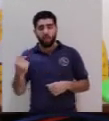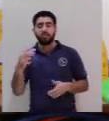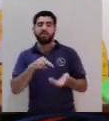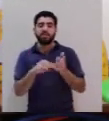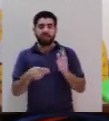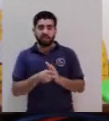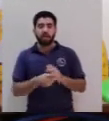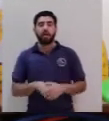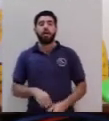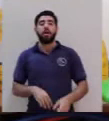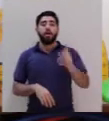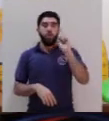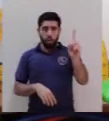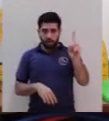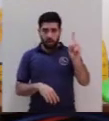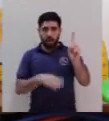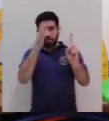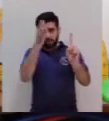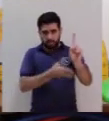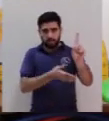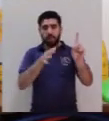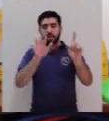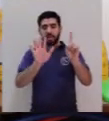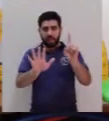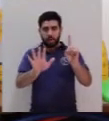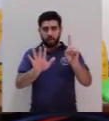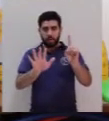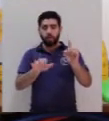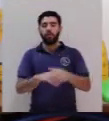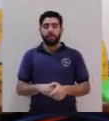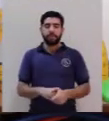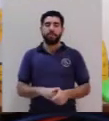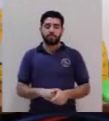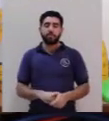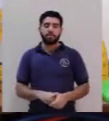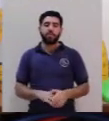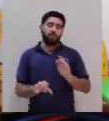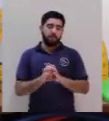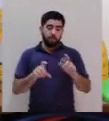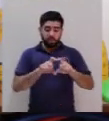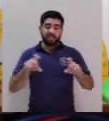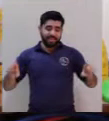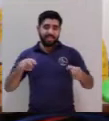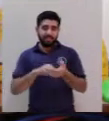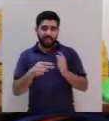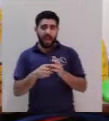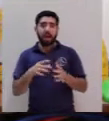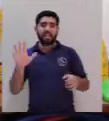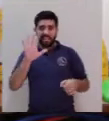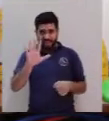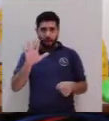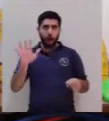partes es una parte de 5 pedazos. Una parte de 5 pedazos, una parte de